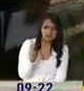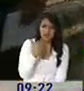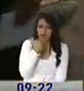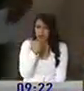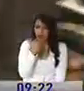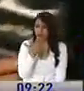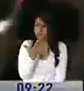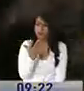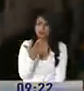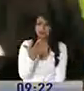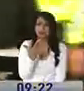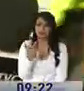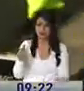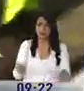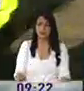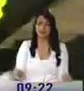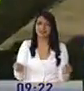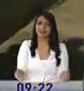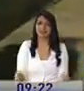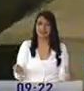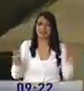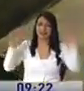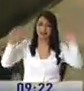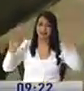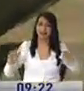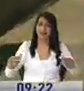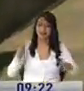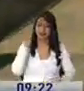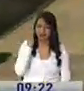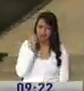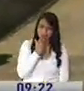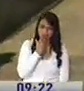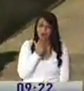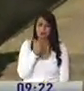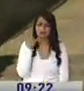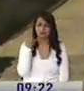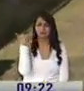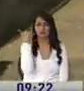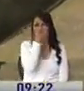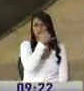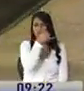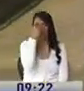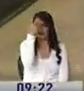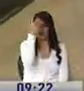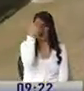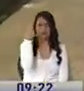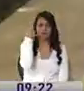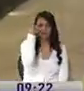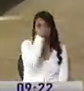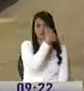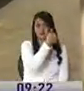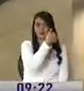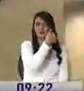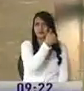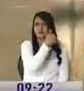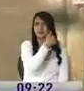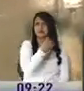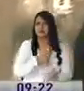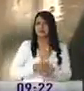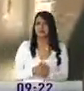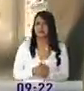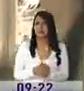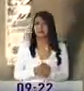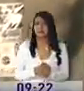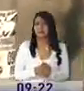estaba las ventanas abiertas algo extraño notaron avisaron inmediatamente a lo que es la policía de